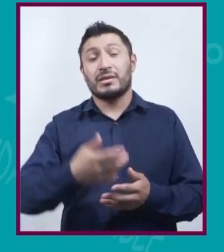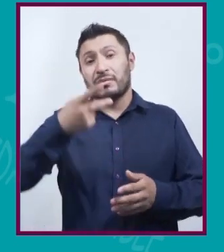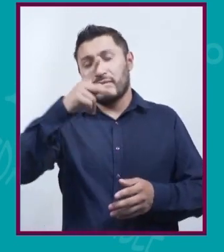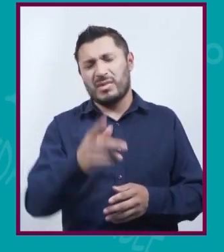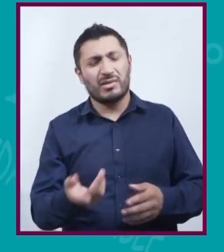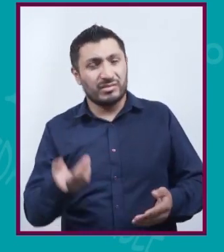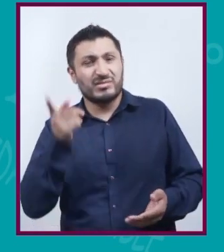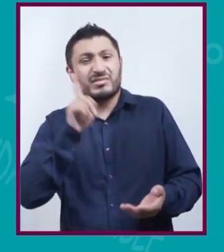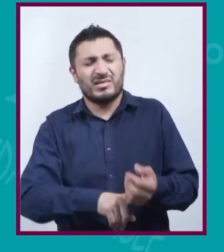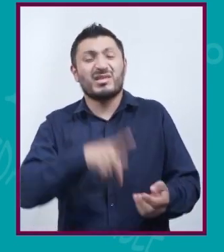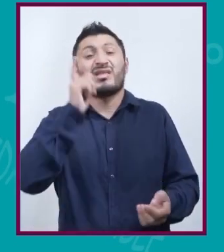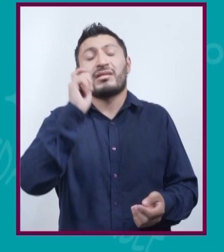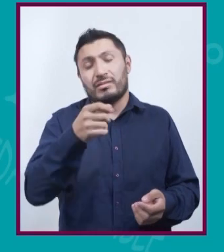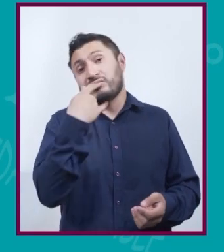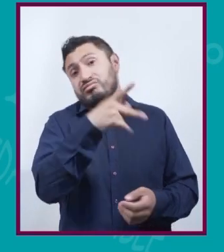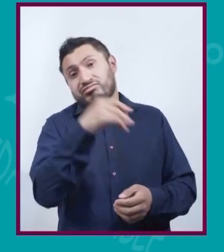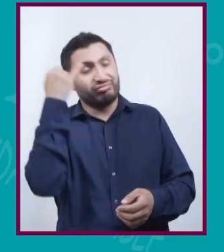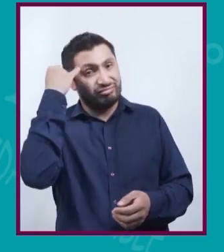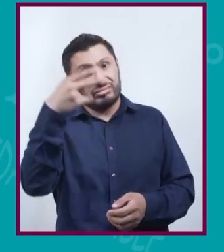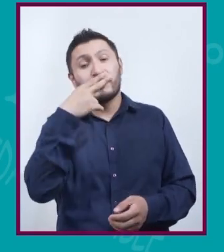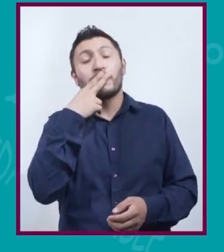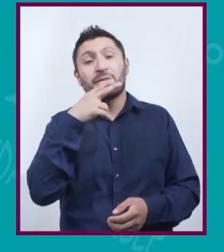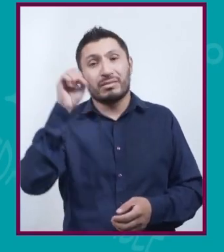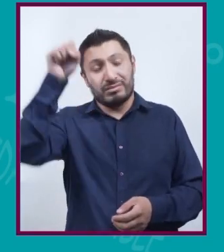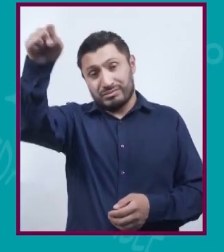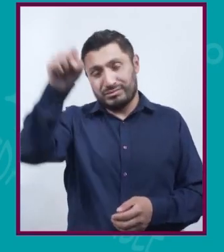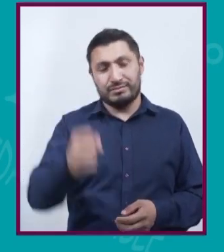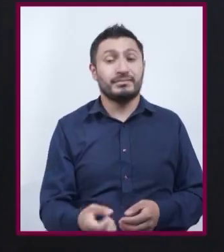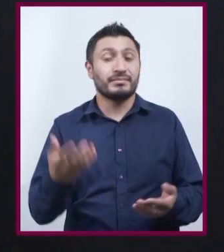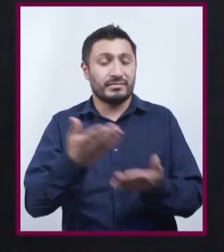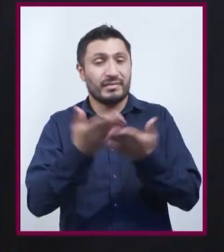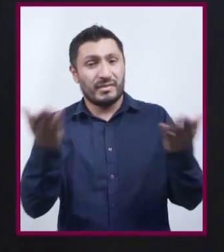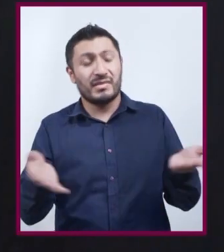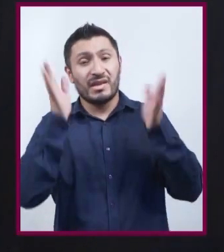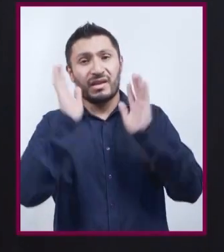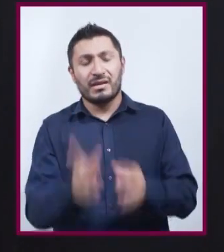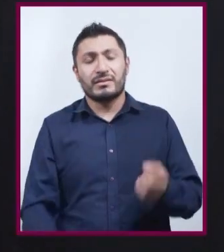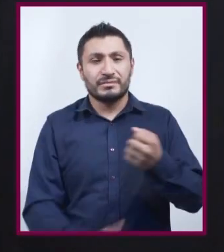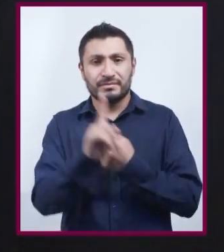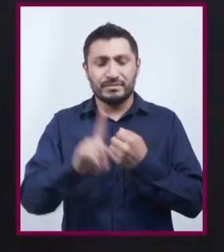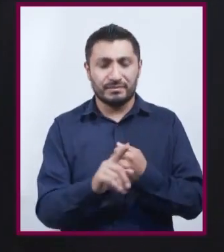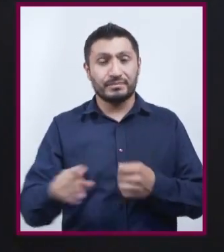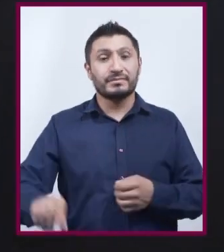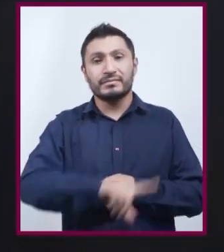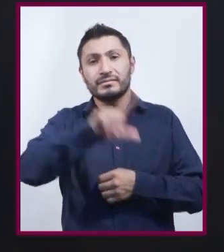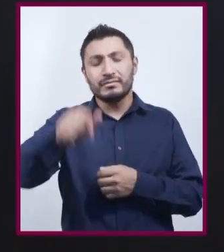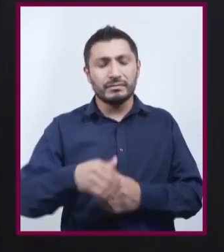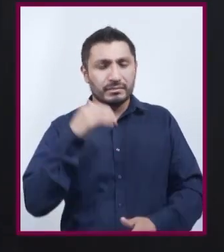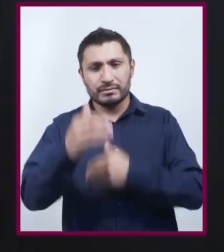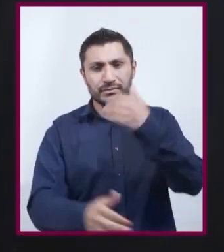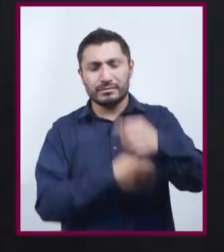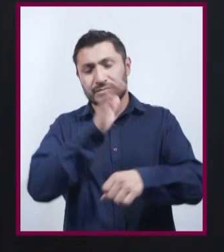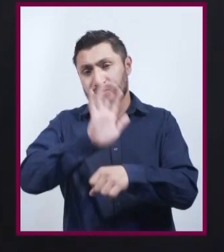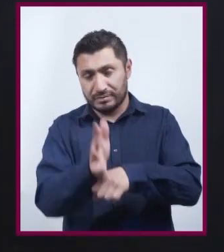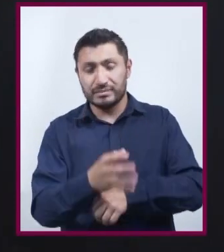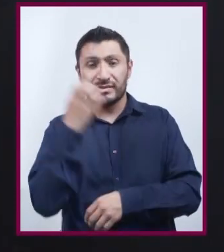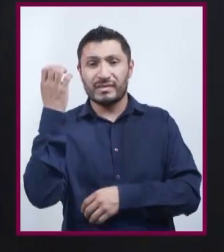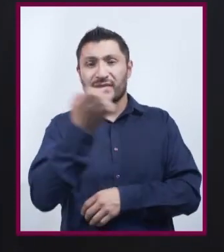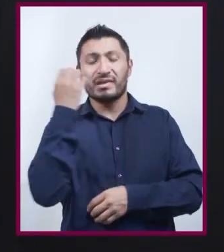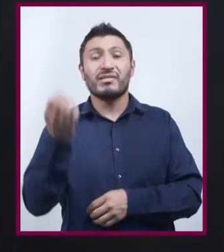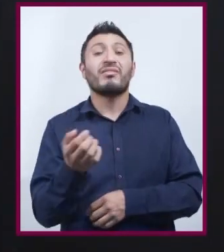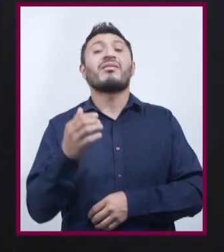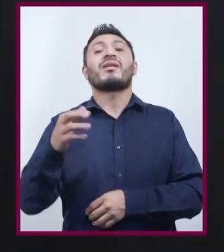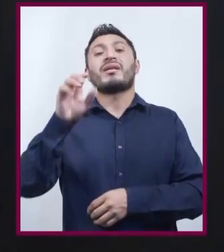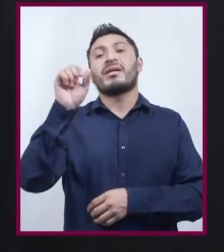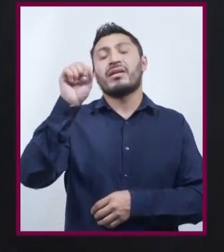y estéticas, pero cuestionados por su trasfondo ideológico nazi. Ahora sí, llegamos al meollo del asunto. Después de los avances en